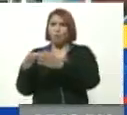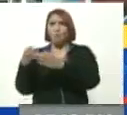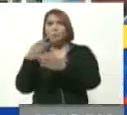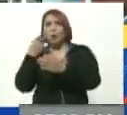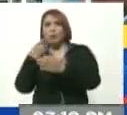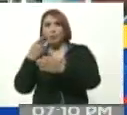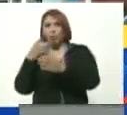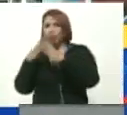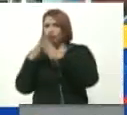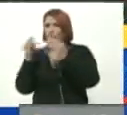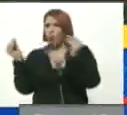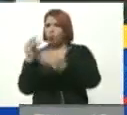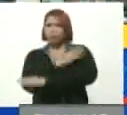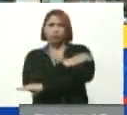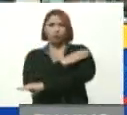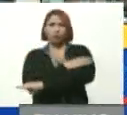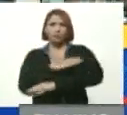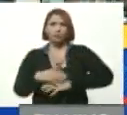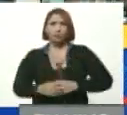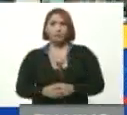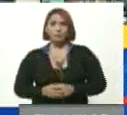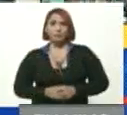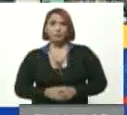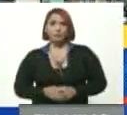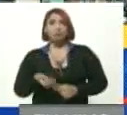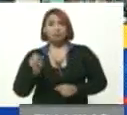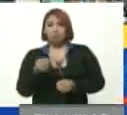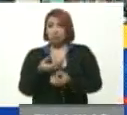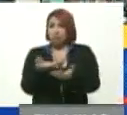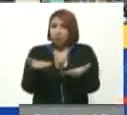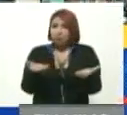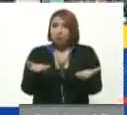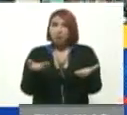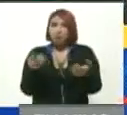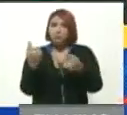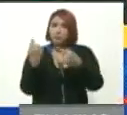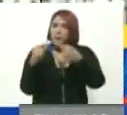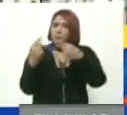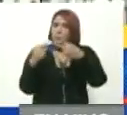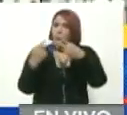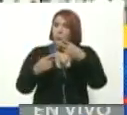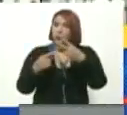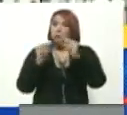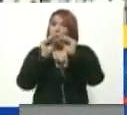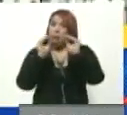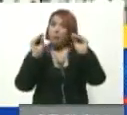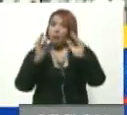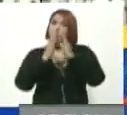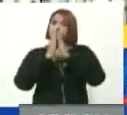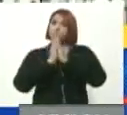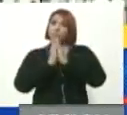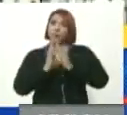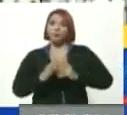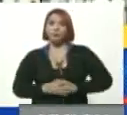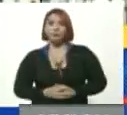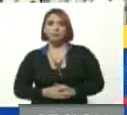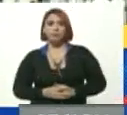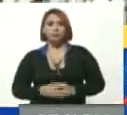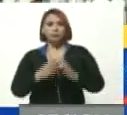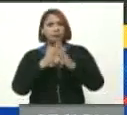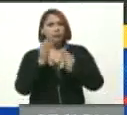demás. Todos. Ahí tienen pues sus opciones. Yo hago algún llamado a